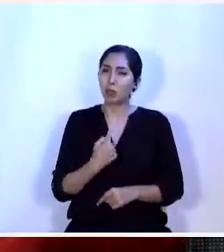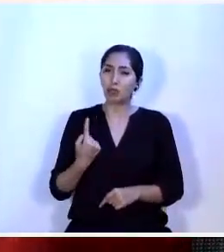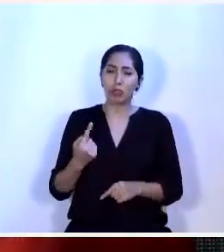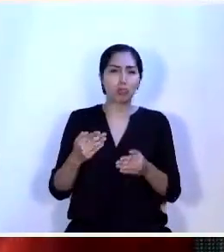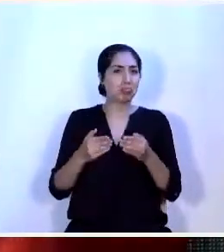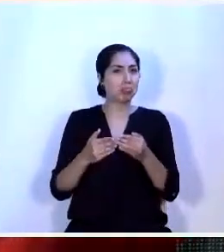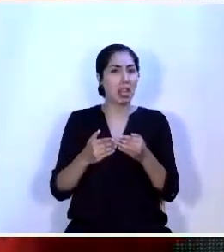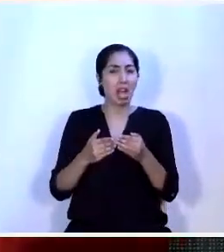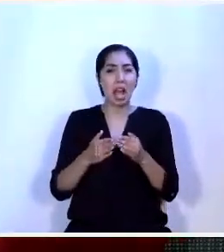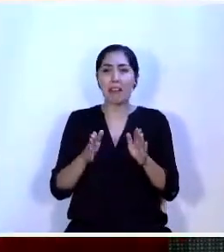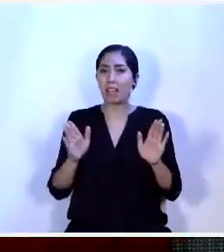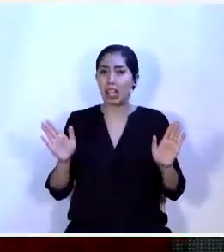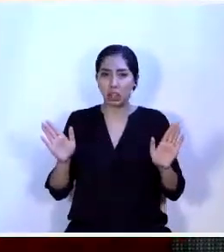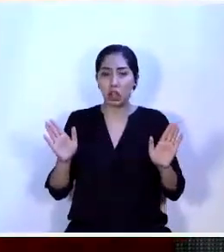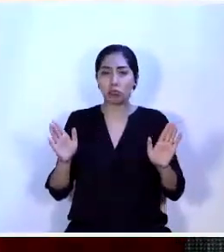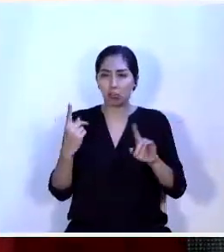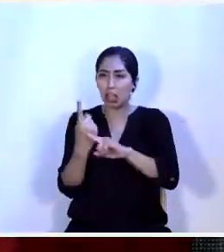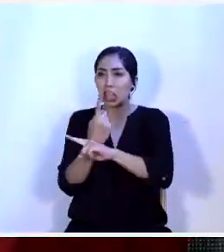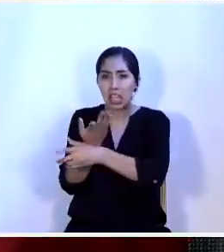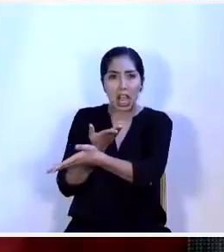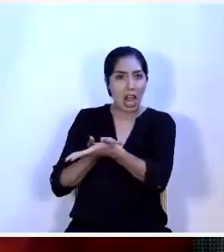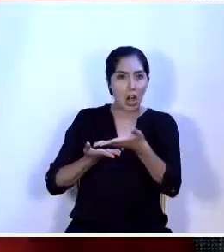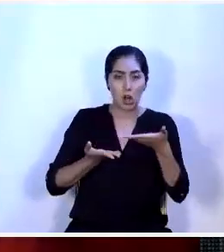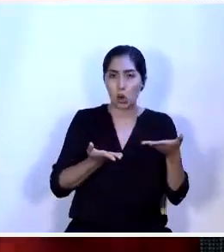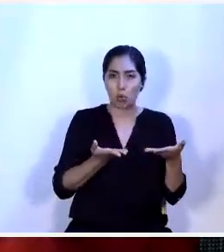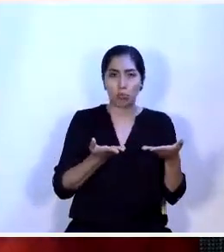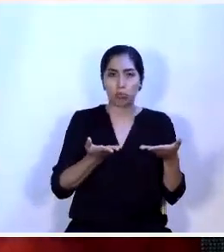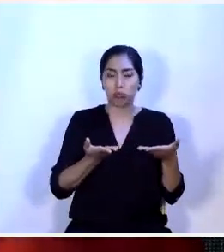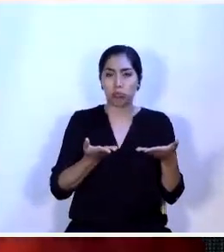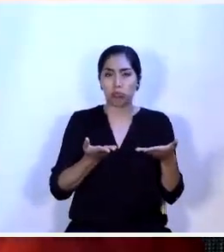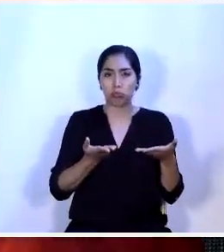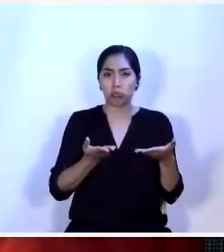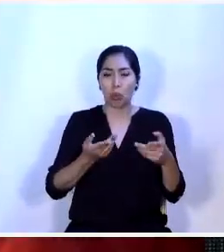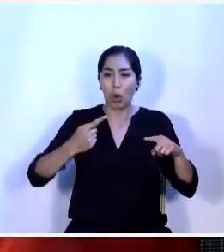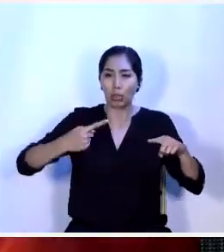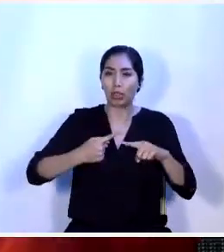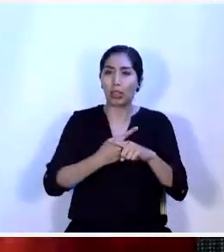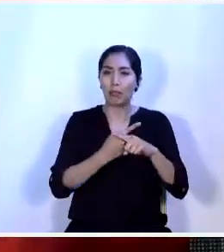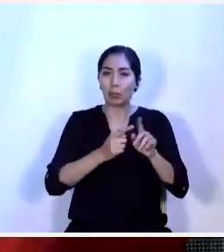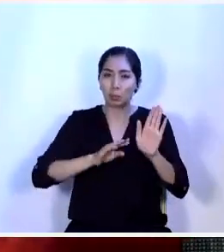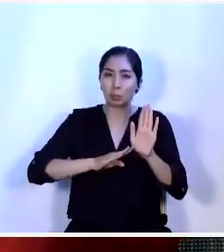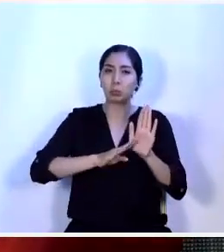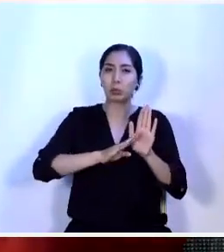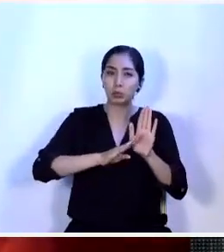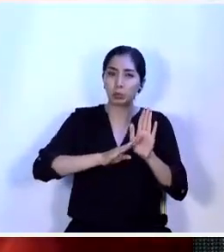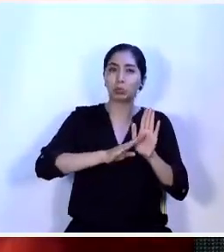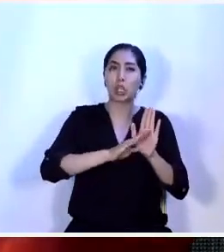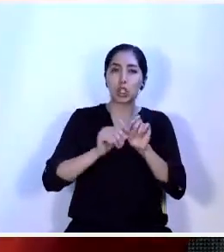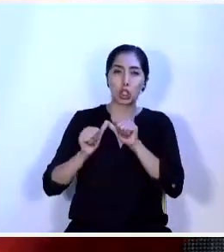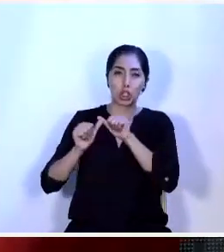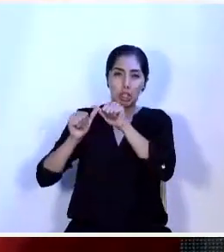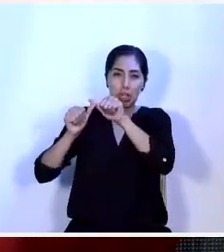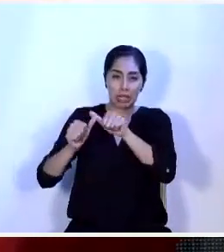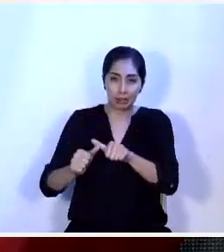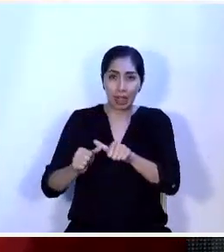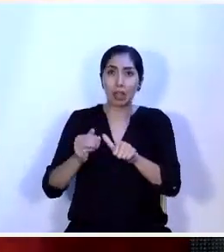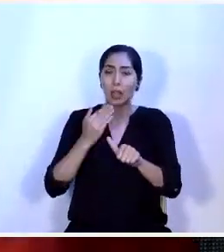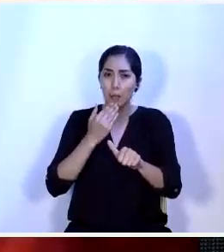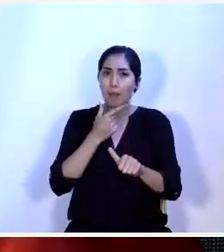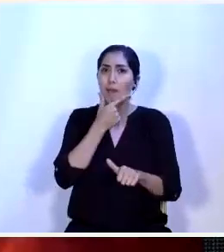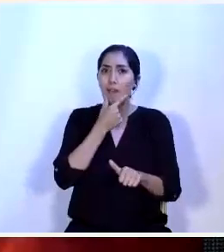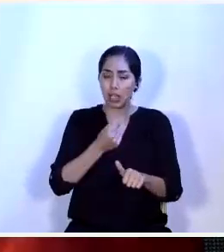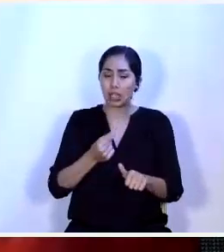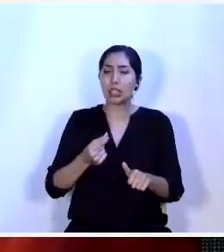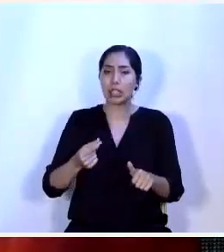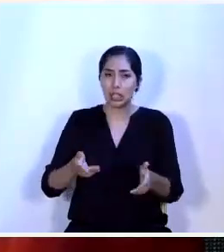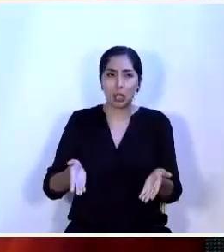abiertos al diálogo. Retomar una senda de crecimiento sostenible que facilite la expansión de derechos sociales es una